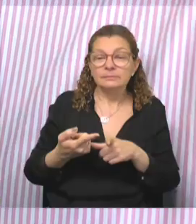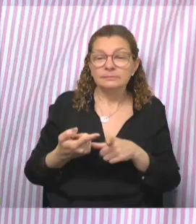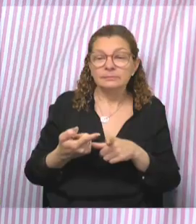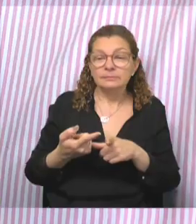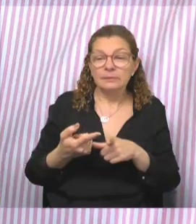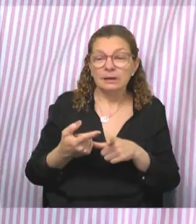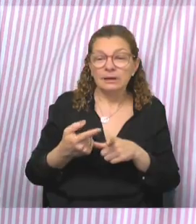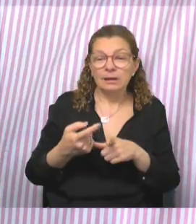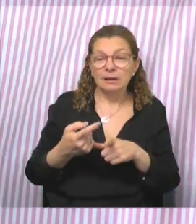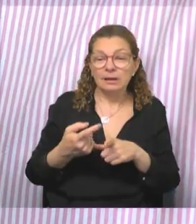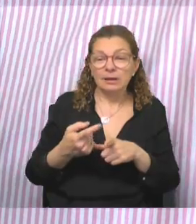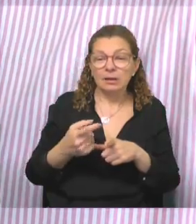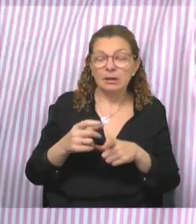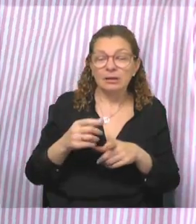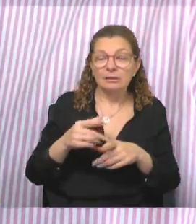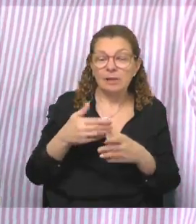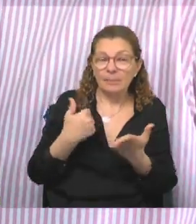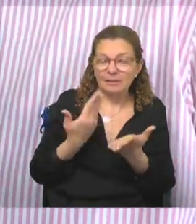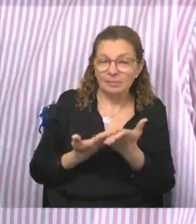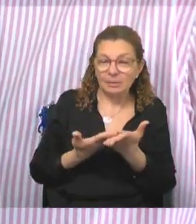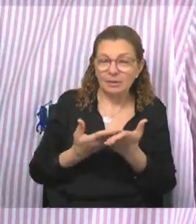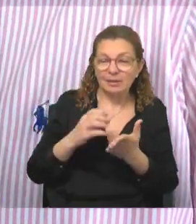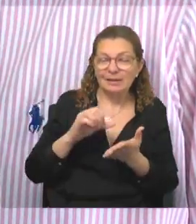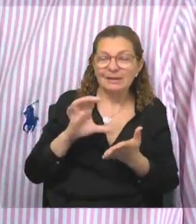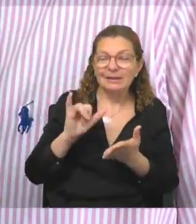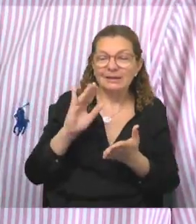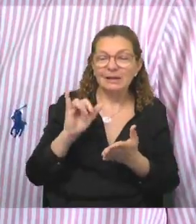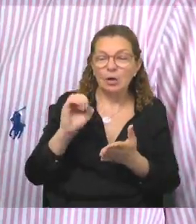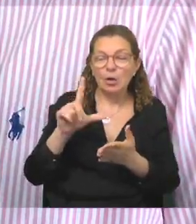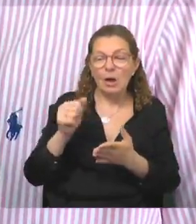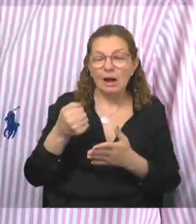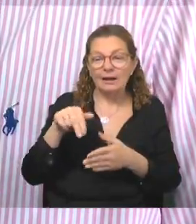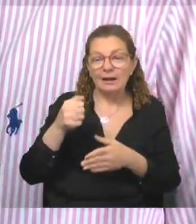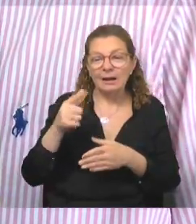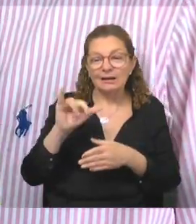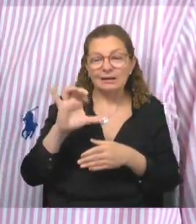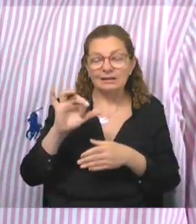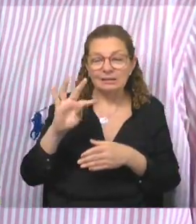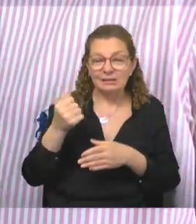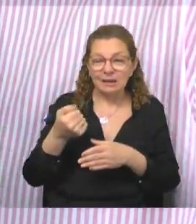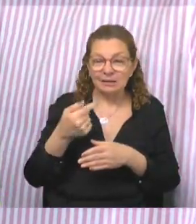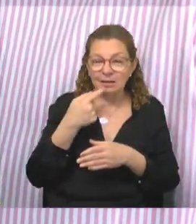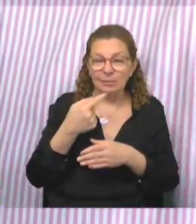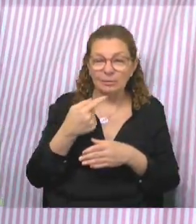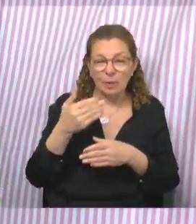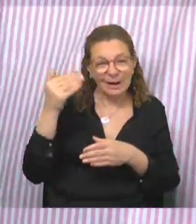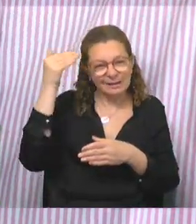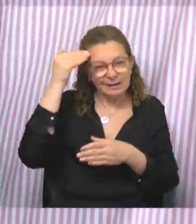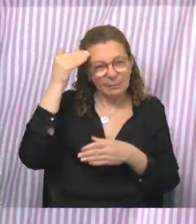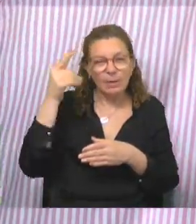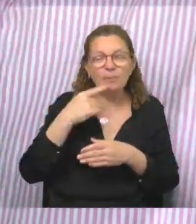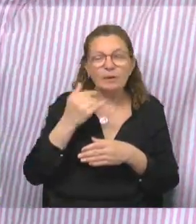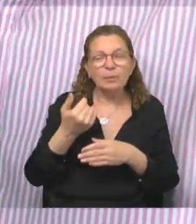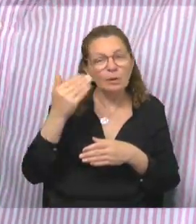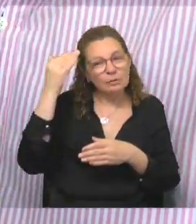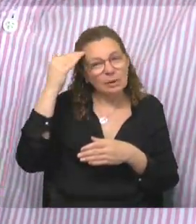psicoanalista Jorge bafico va hacer una presentación el concepto que le tituló é es alojar el trauma que es Cuáles son los